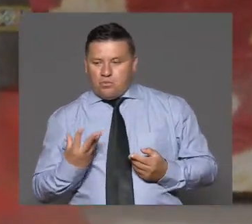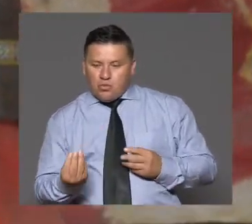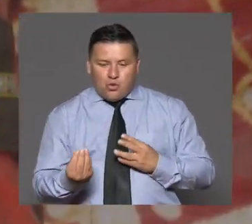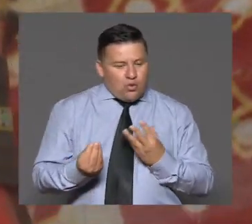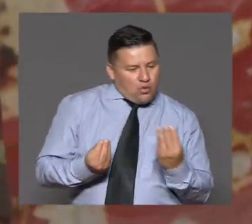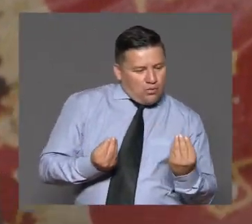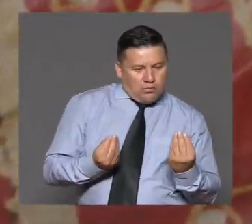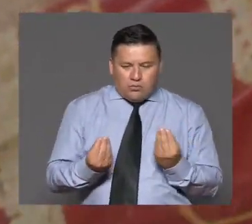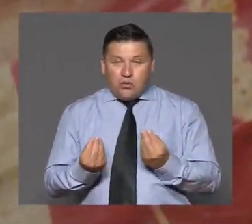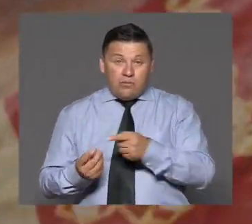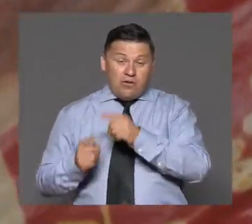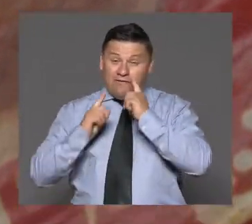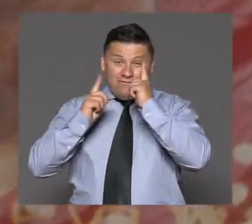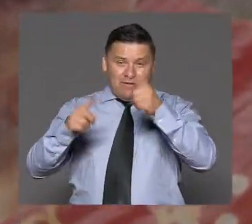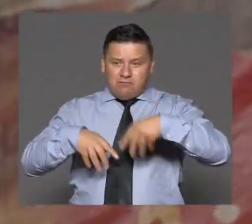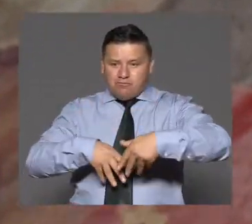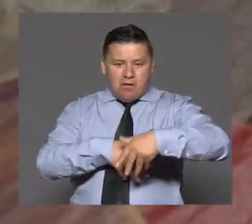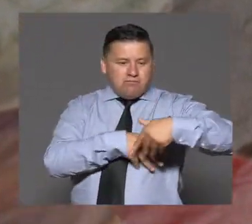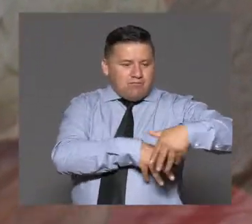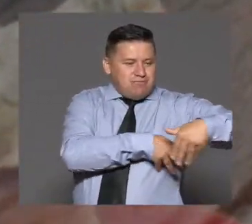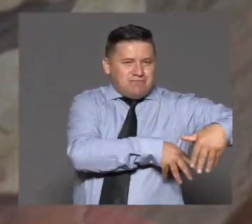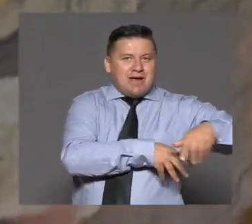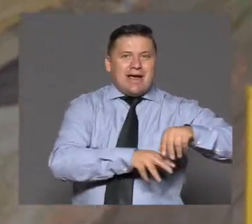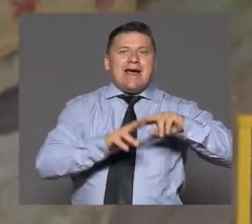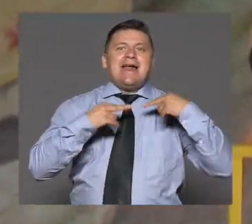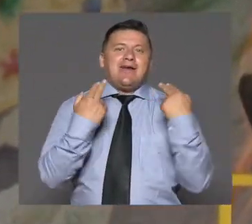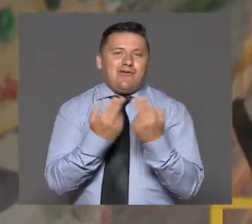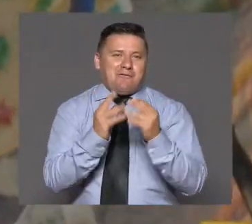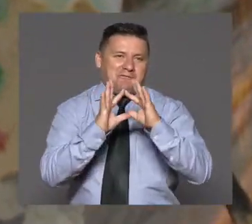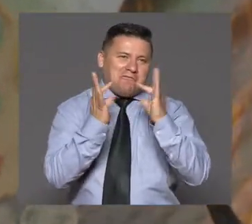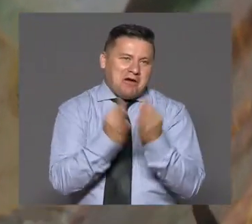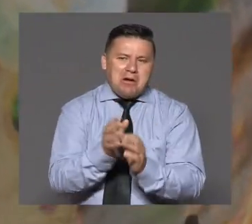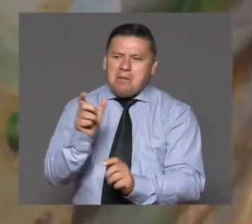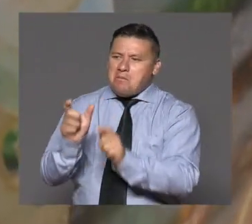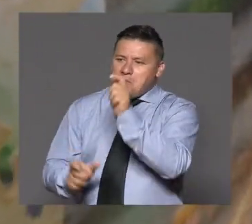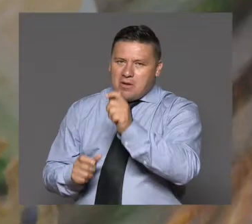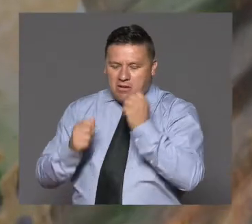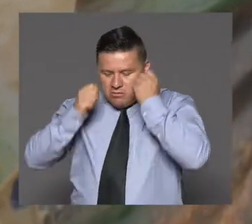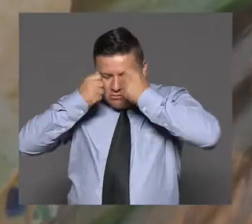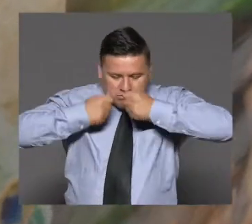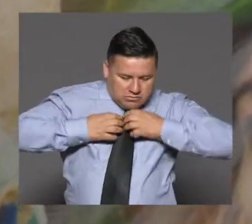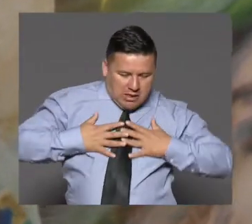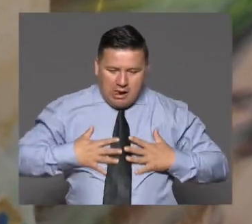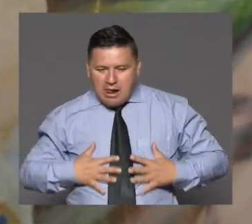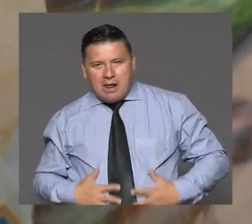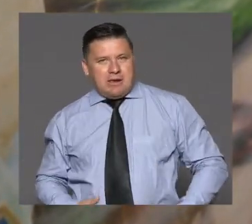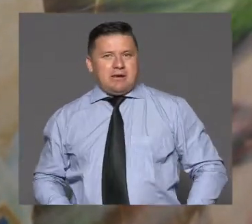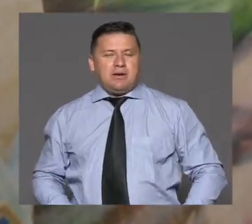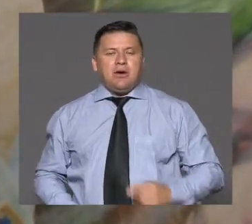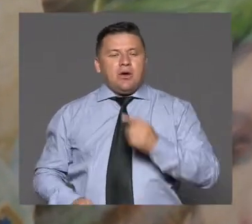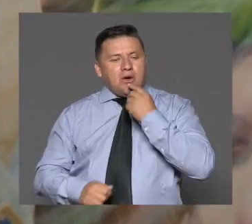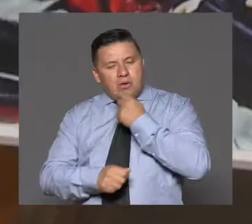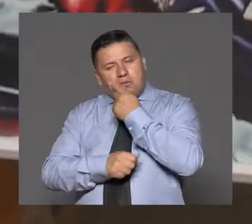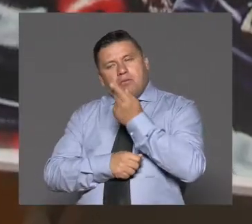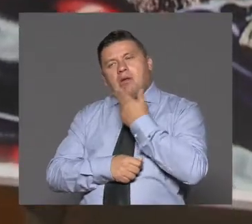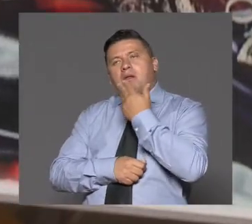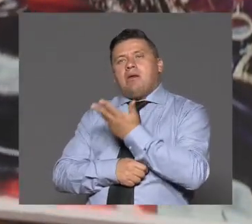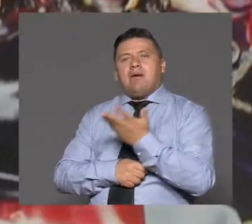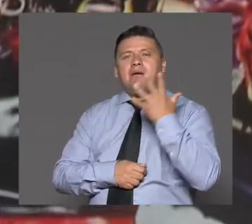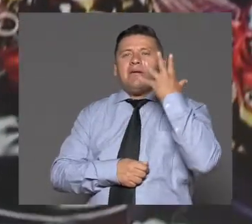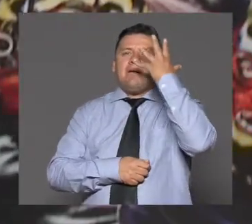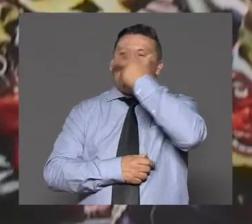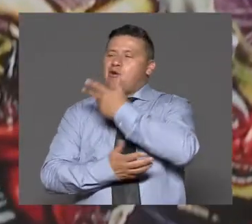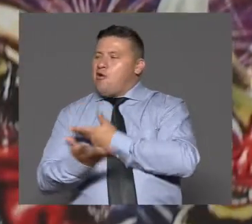carnaval también son muy populares, siendo estas reuniones familiares o de personas disfrazadas que en medio de la poesía y los versos